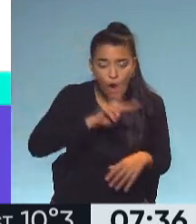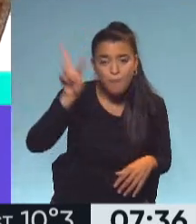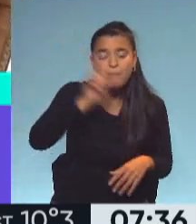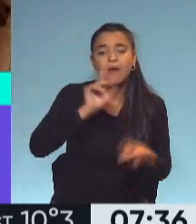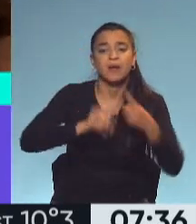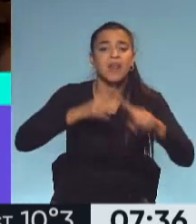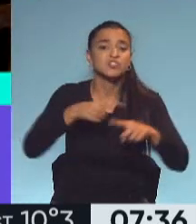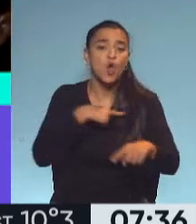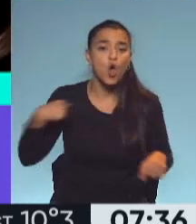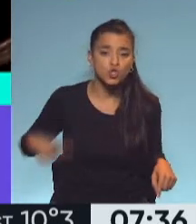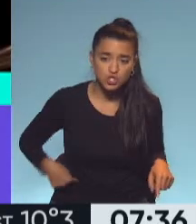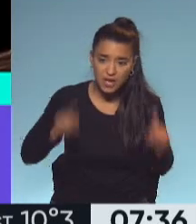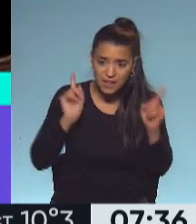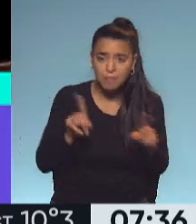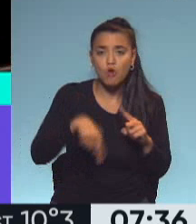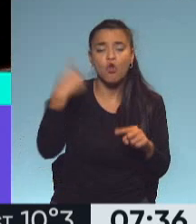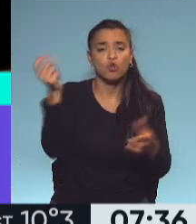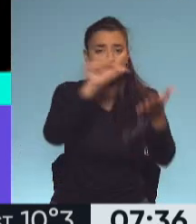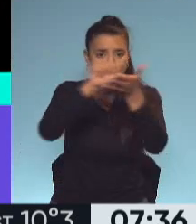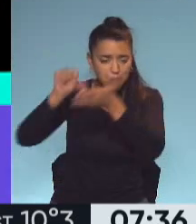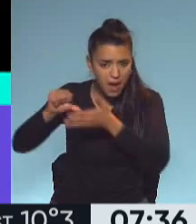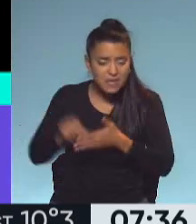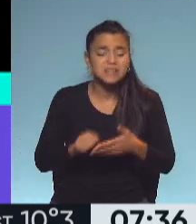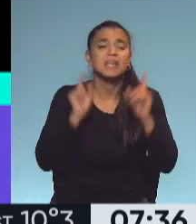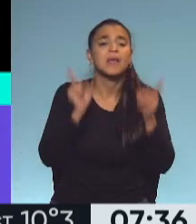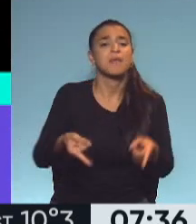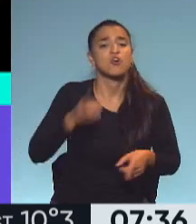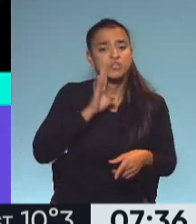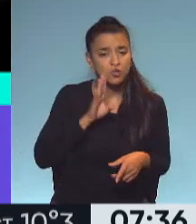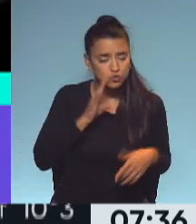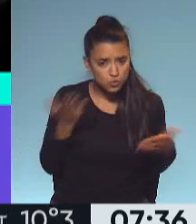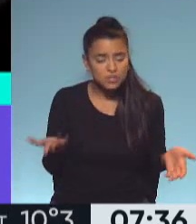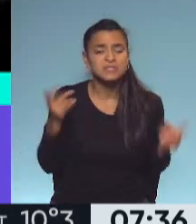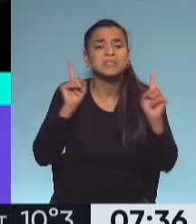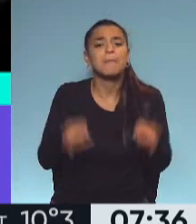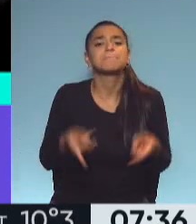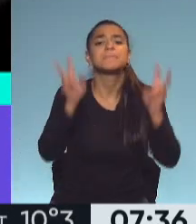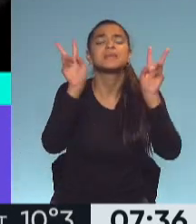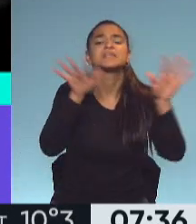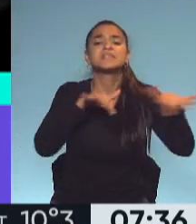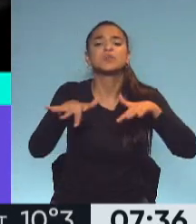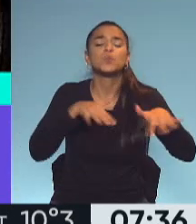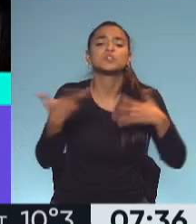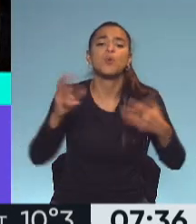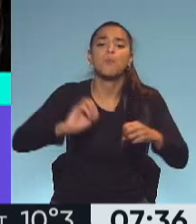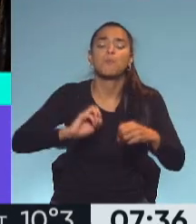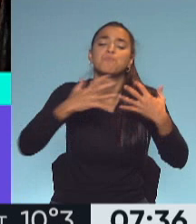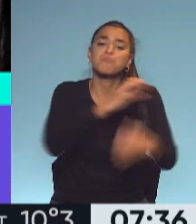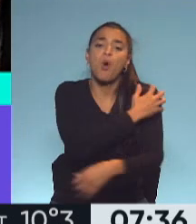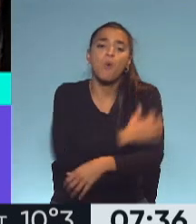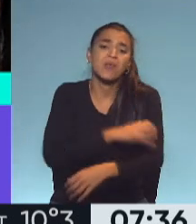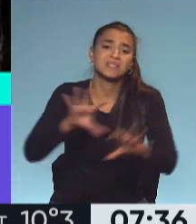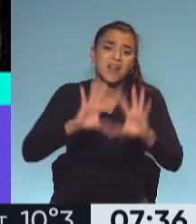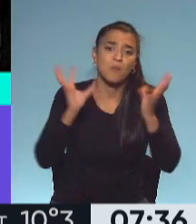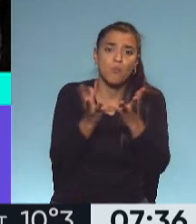relación con China y otros países, por supuesto con Estados Unidos, y sobre todo la situación de la pobreza en el mundo, de una concentración de